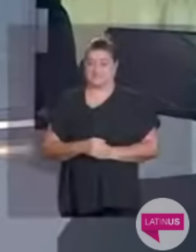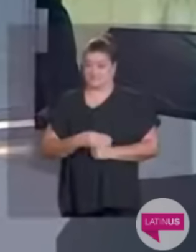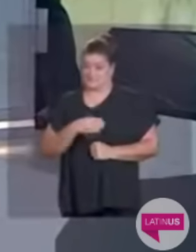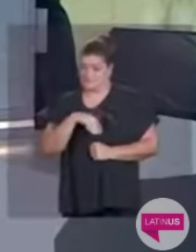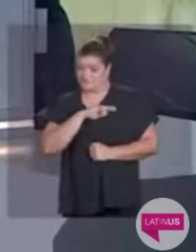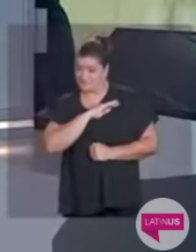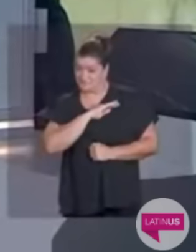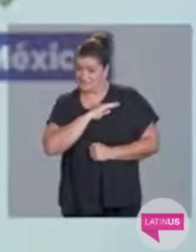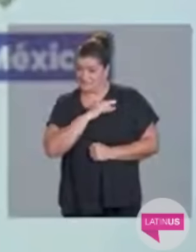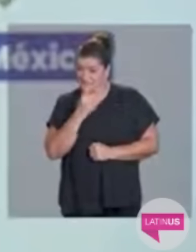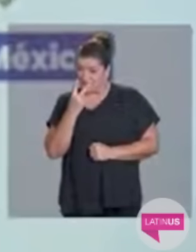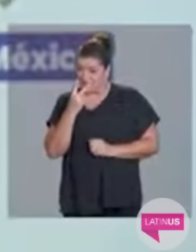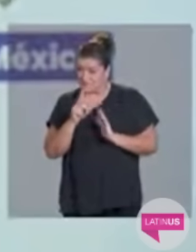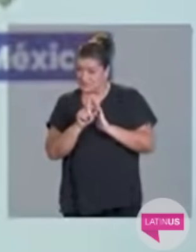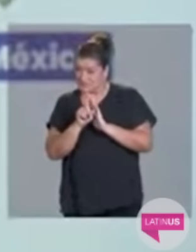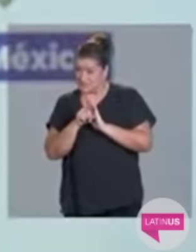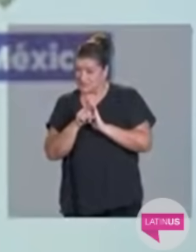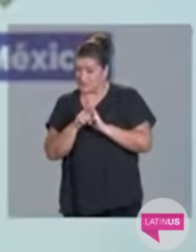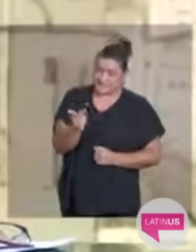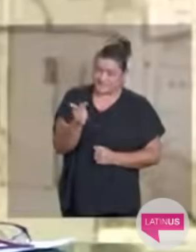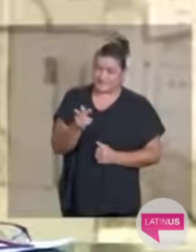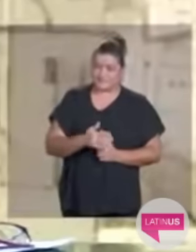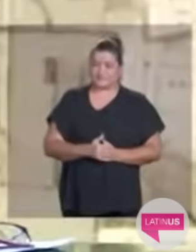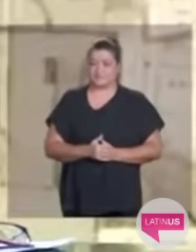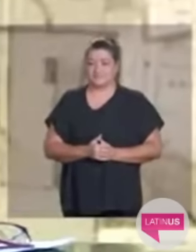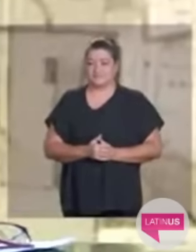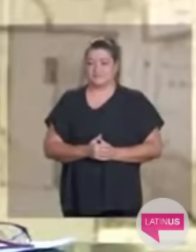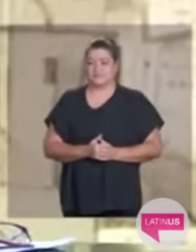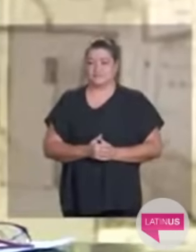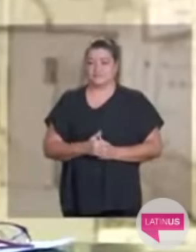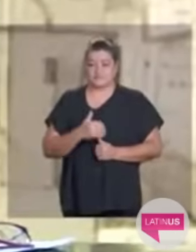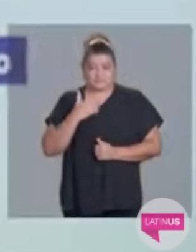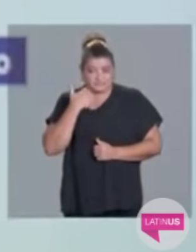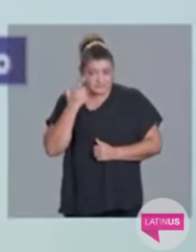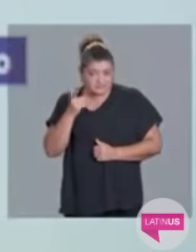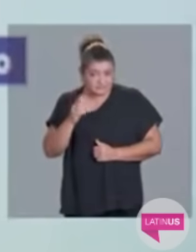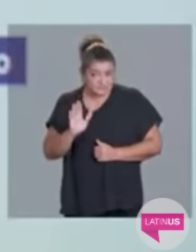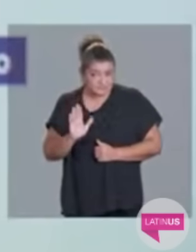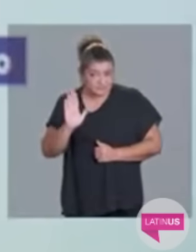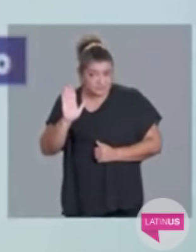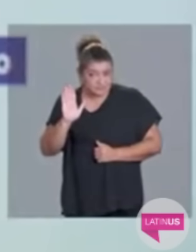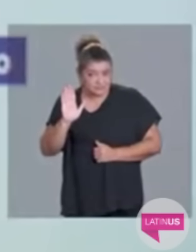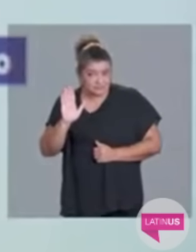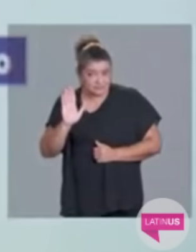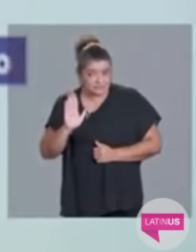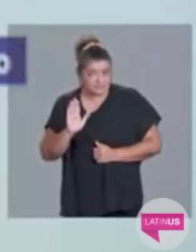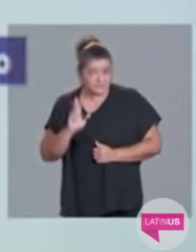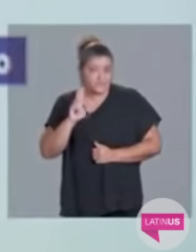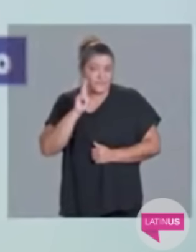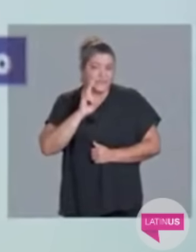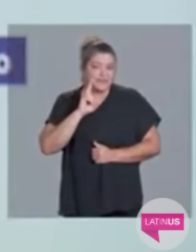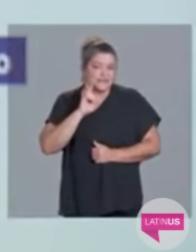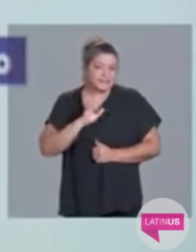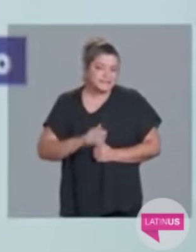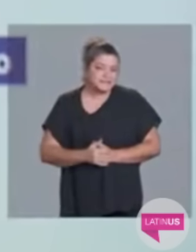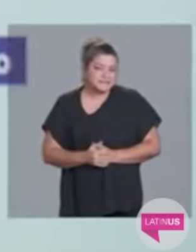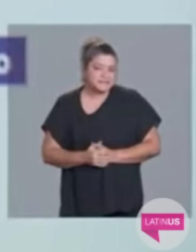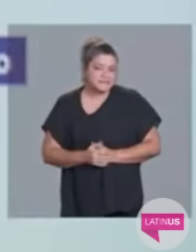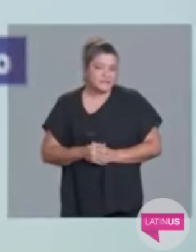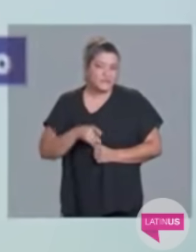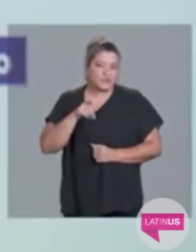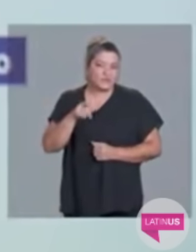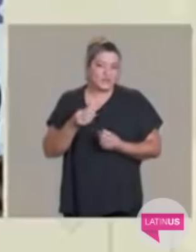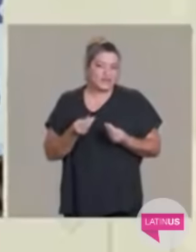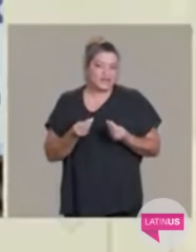agua Les dije que iba a haber calumnias honestidad que conteste si se gastó ese dinero o no ya no tiene